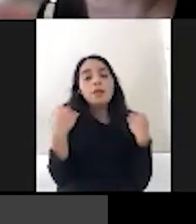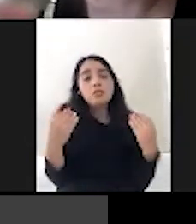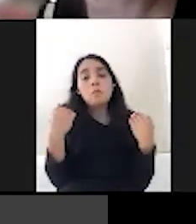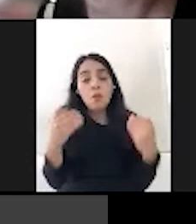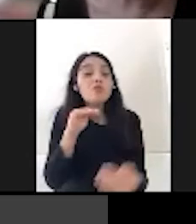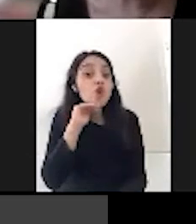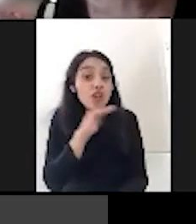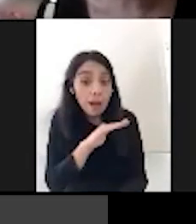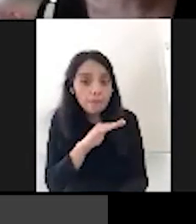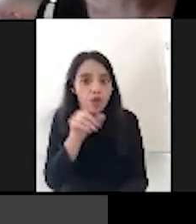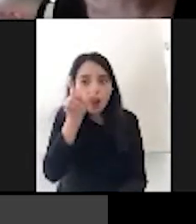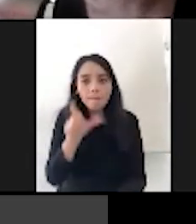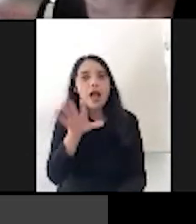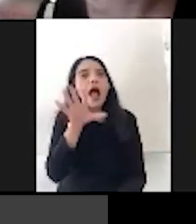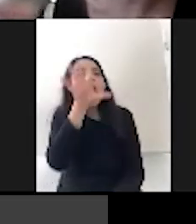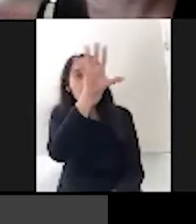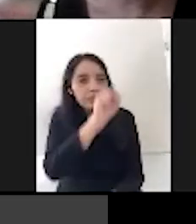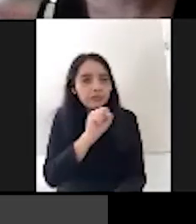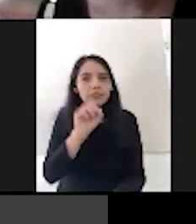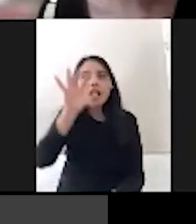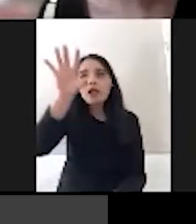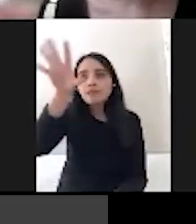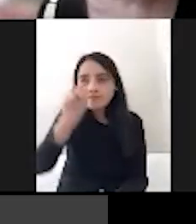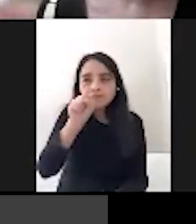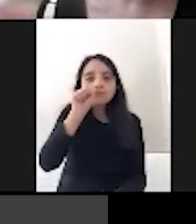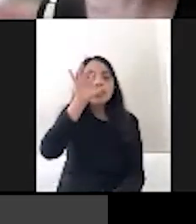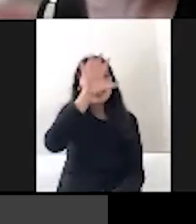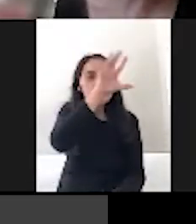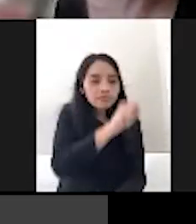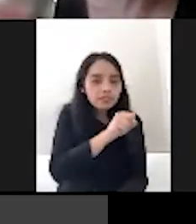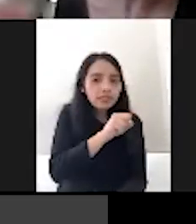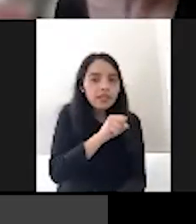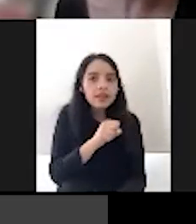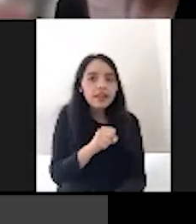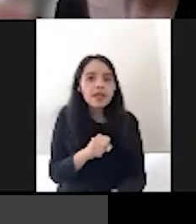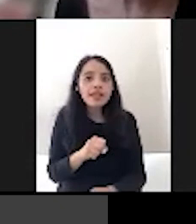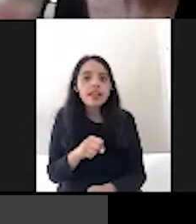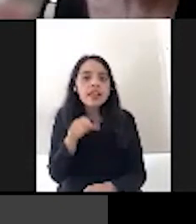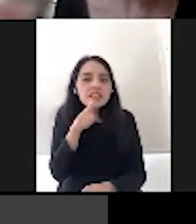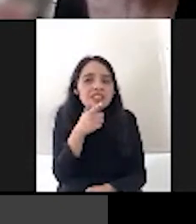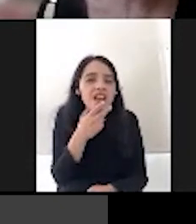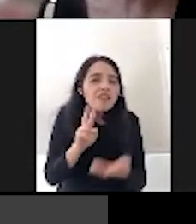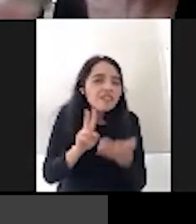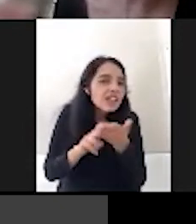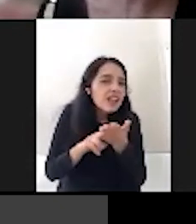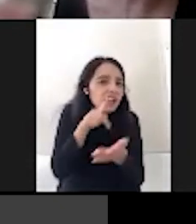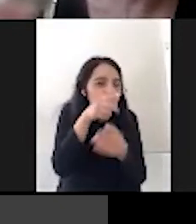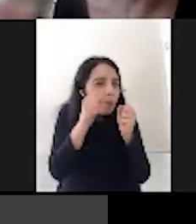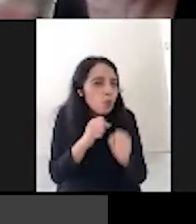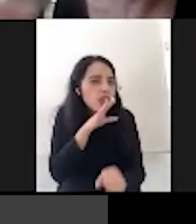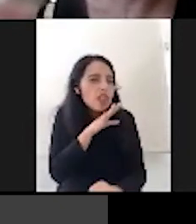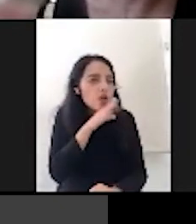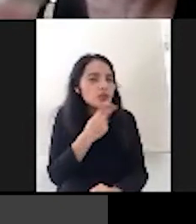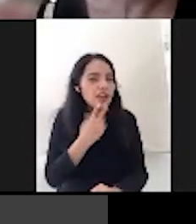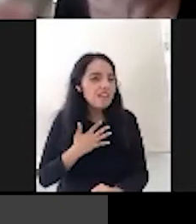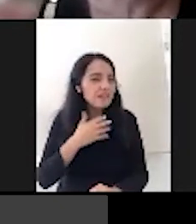se vuelven mucho mejores en distinguir la orientación de las barras, es bastante cuestionable la utilidad de esta nueva habilidad en su vida diaria.